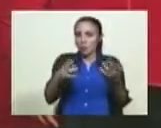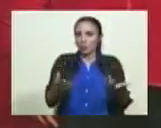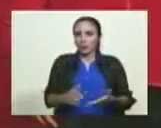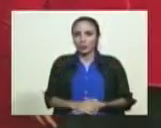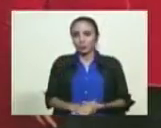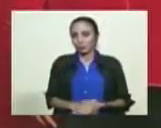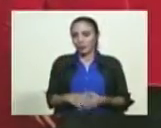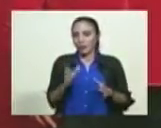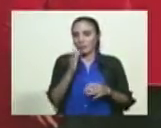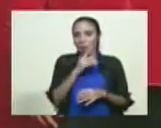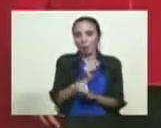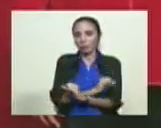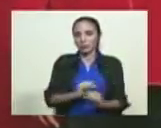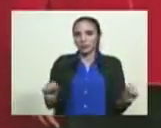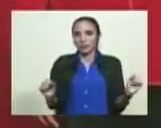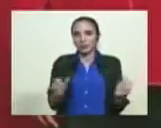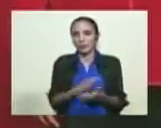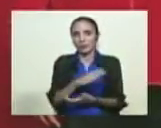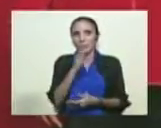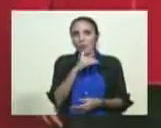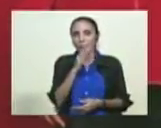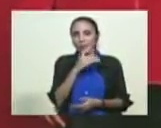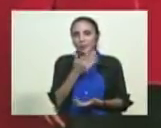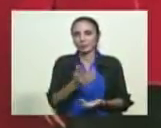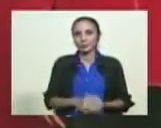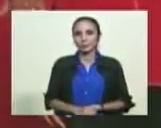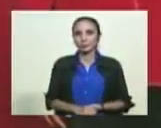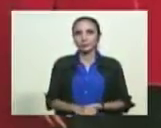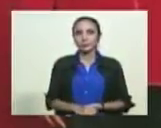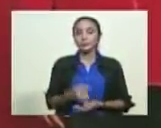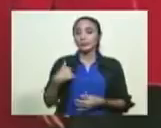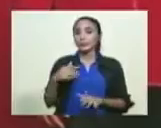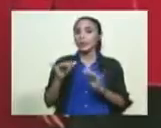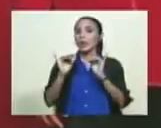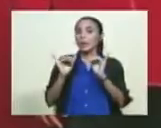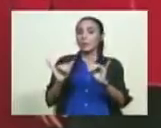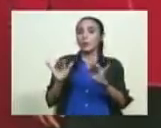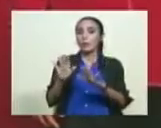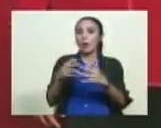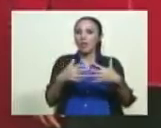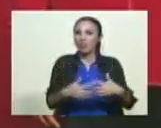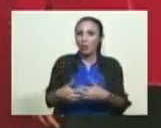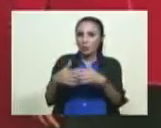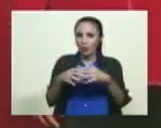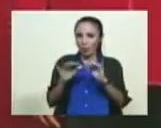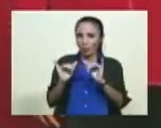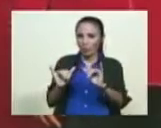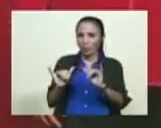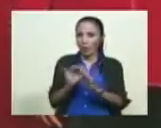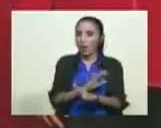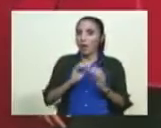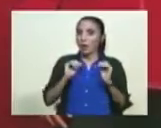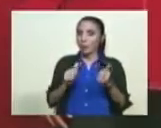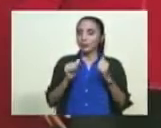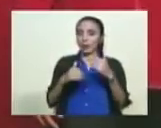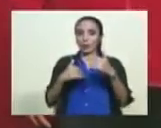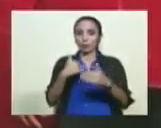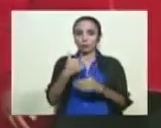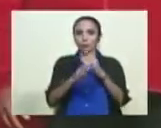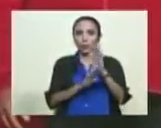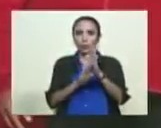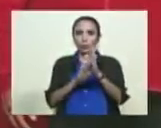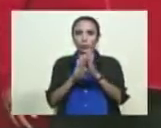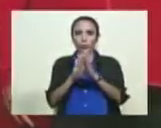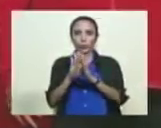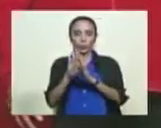no existe. Los propios Estados Unidos de Norteamérica comenzaron a desarrollarse